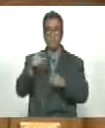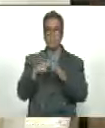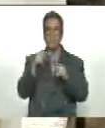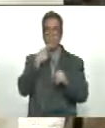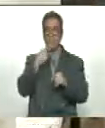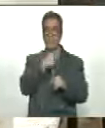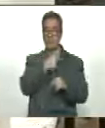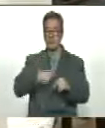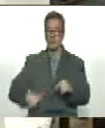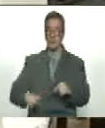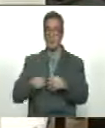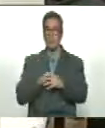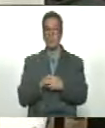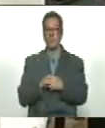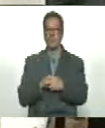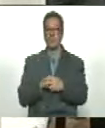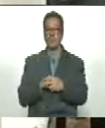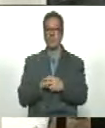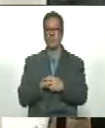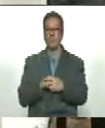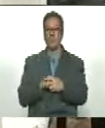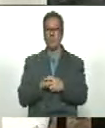todo.